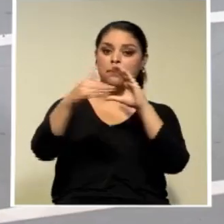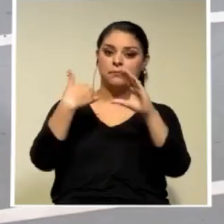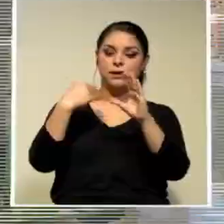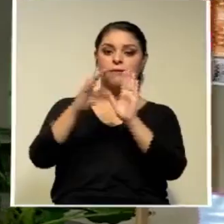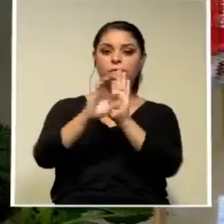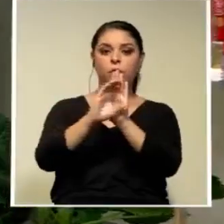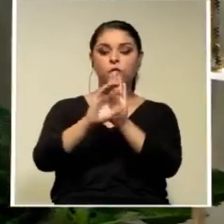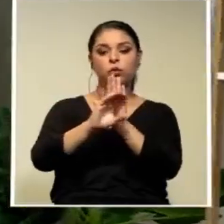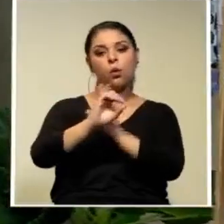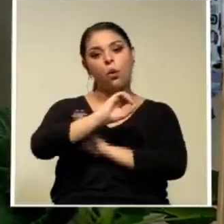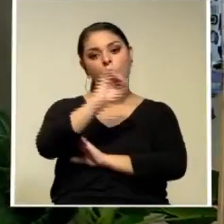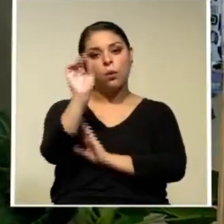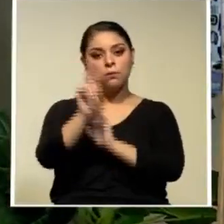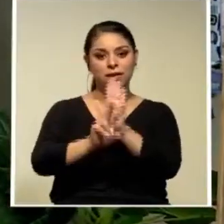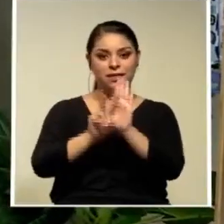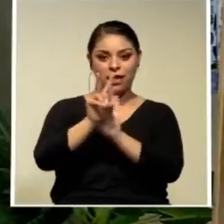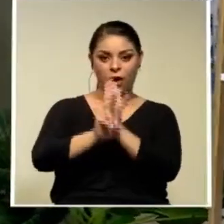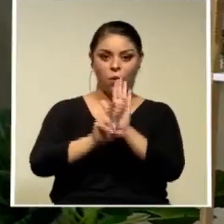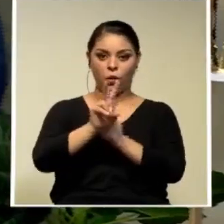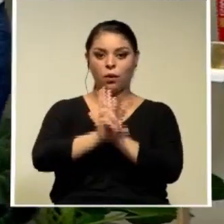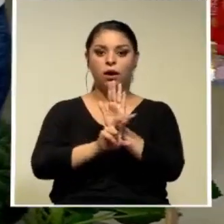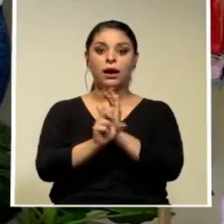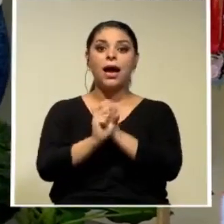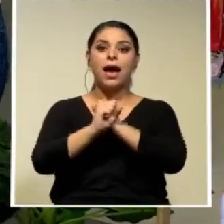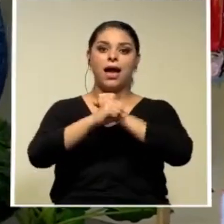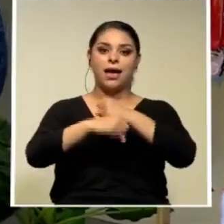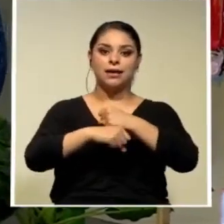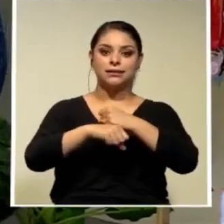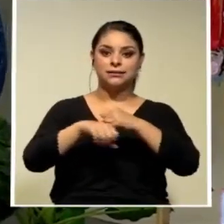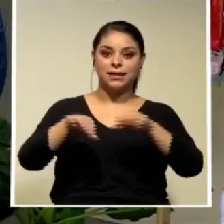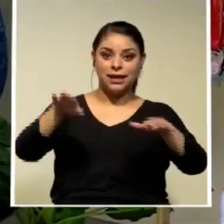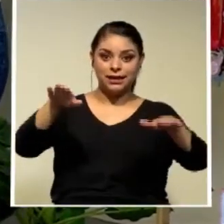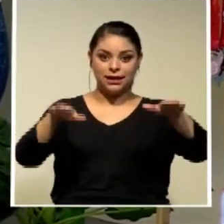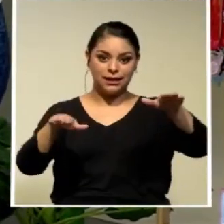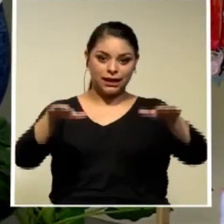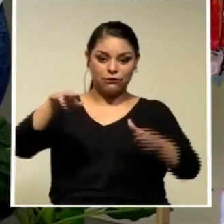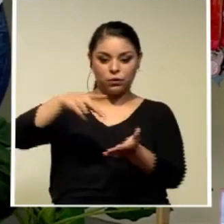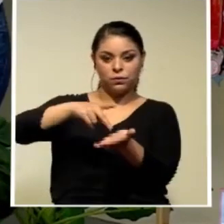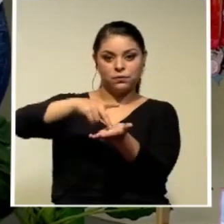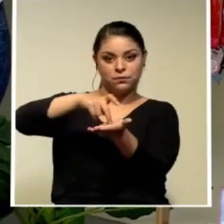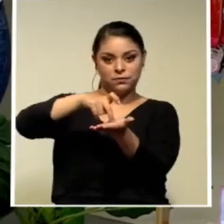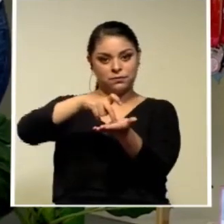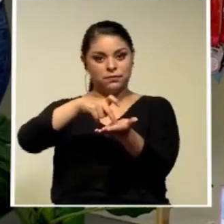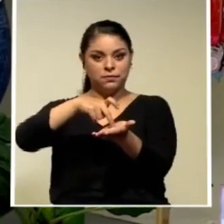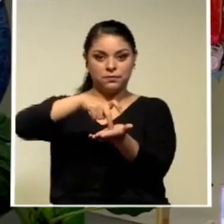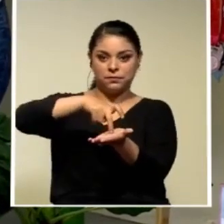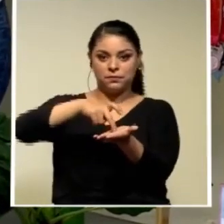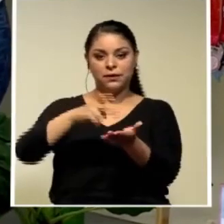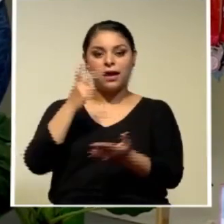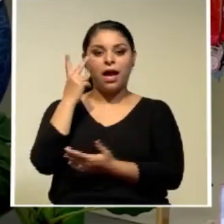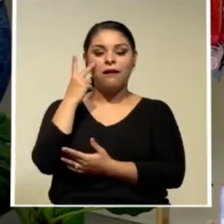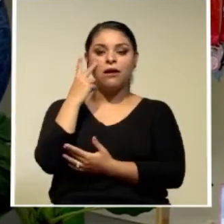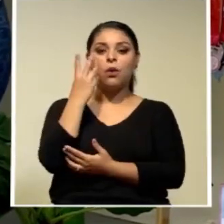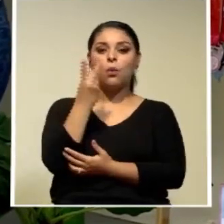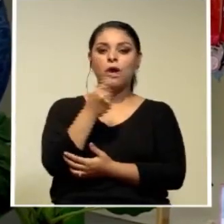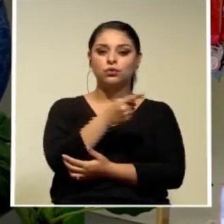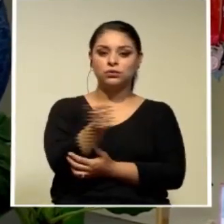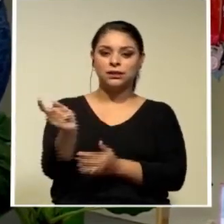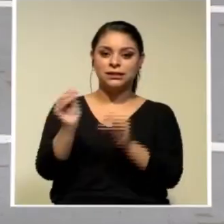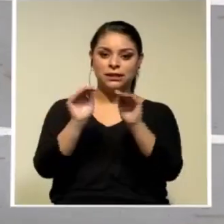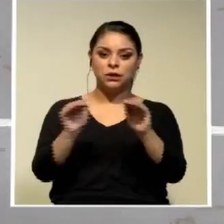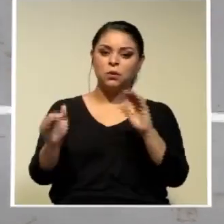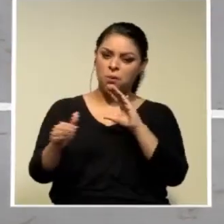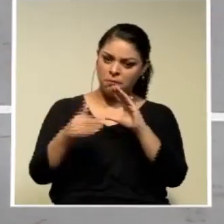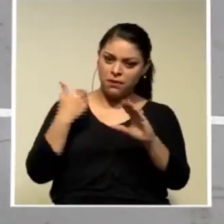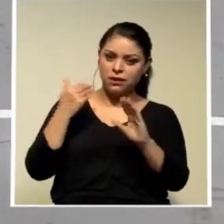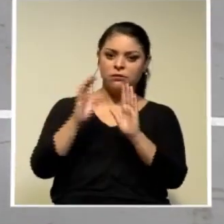foto o un video haciendo equilibrio. Entonces, vamos a ver cuántos niños y niñas nos pueden compartir una fotografía